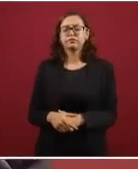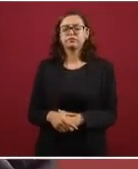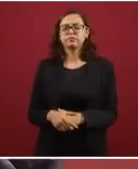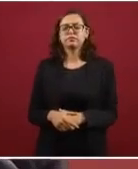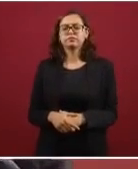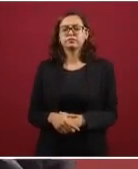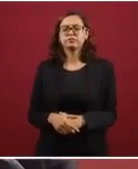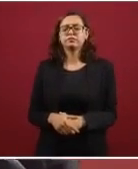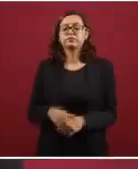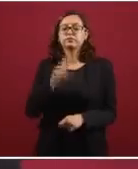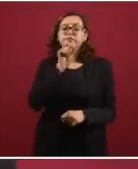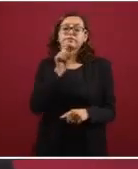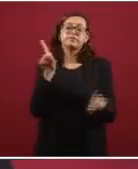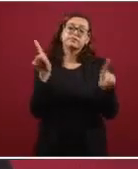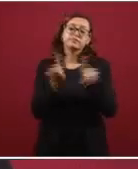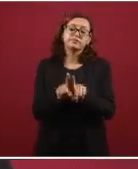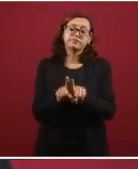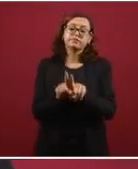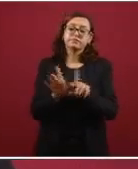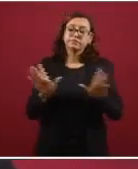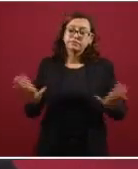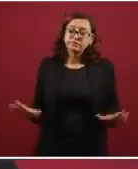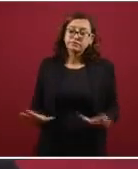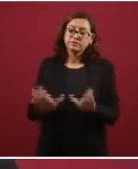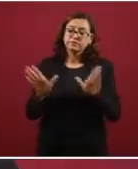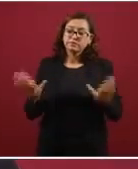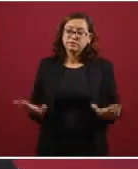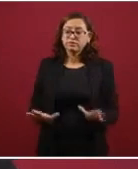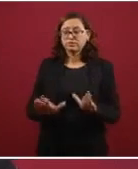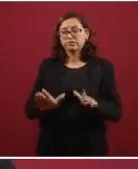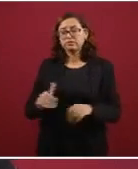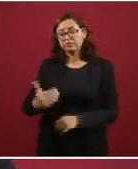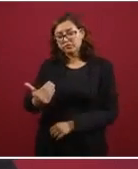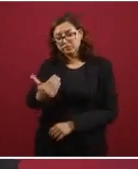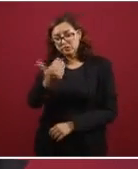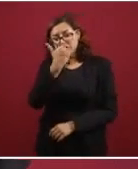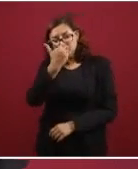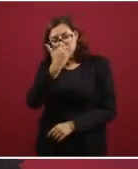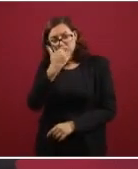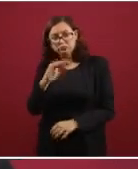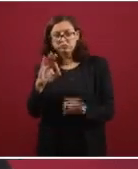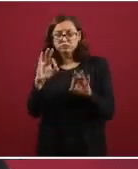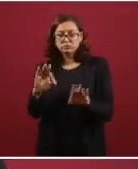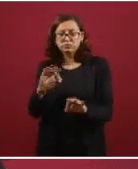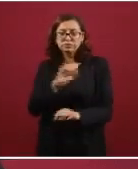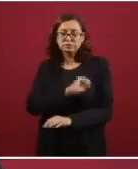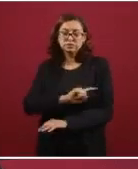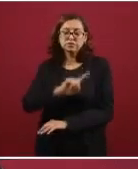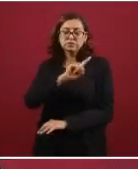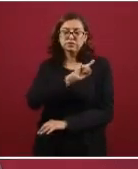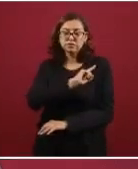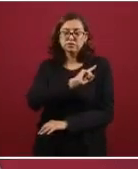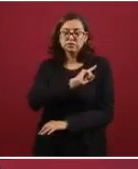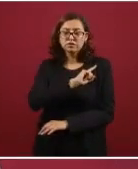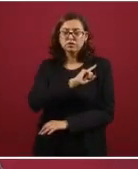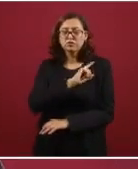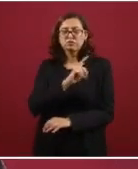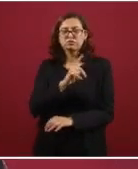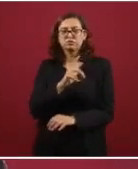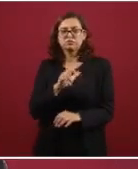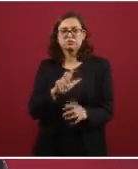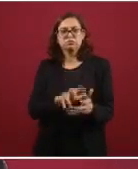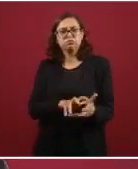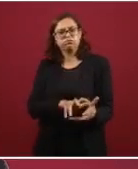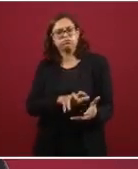fomentar la buena alimentación, que no es sinónimo de